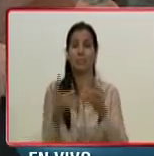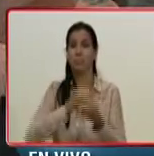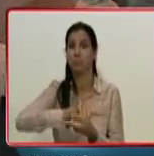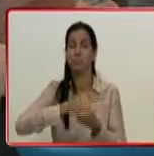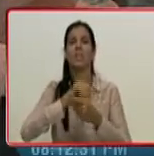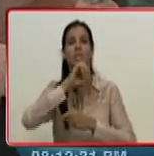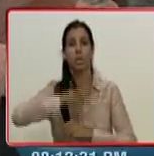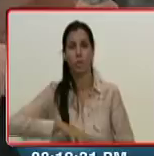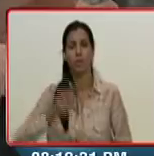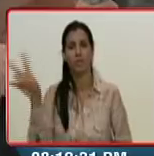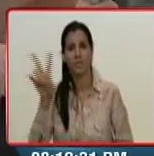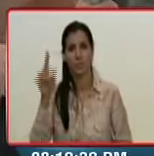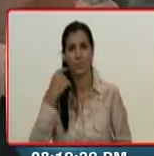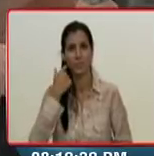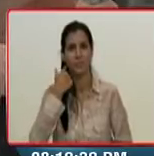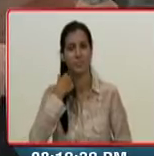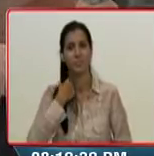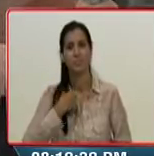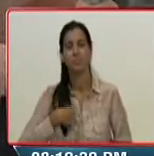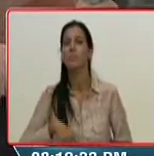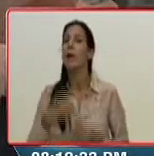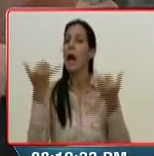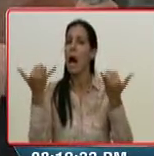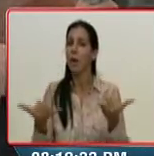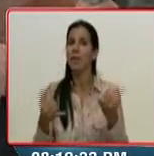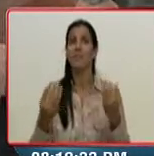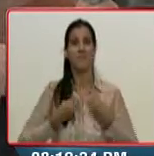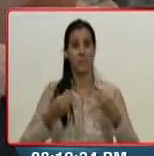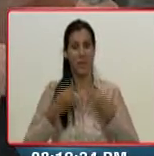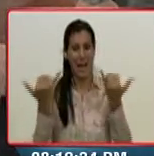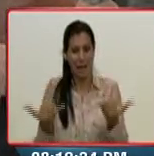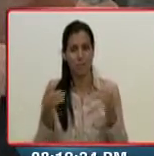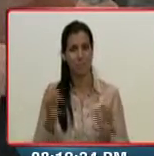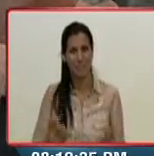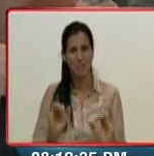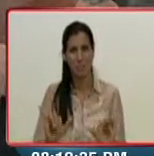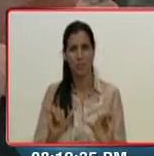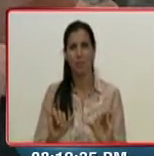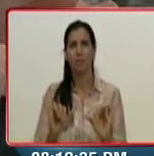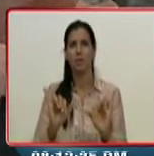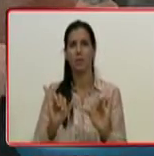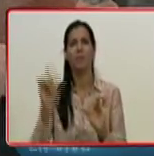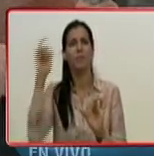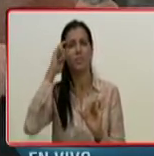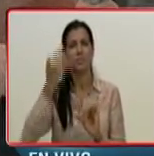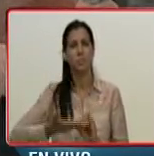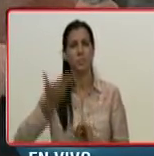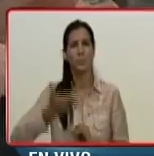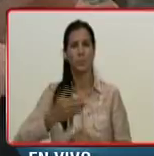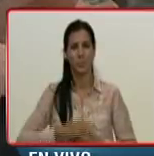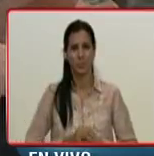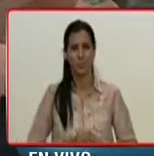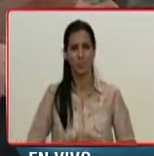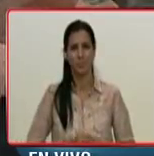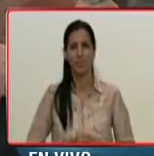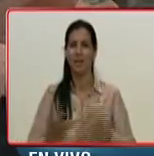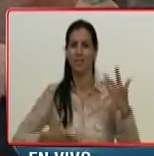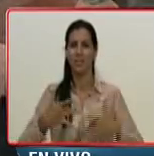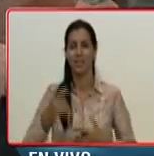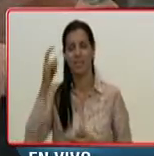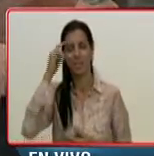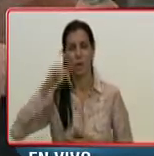de nuestro país. Nos encontramos transmitiendo en vivo y en directo a propósito de este evento en la tarde del día de